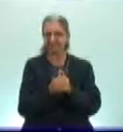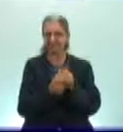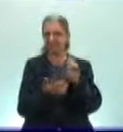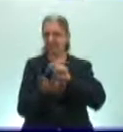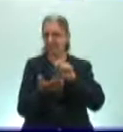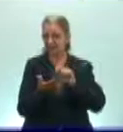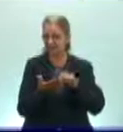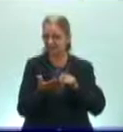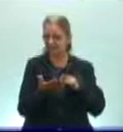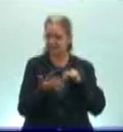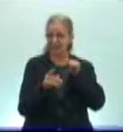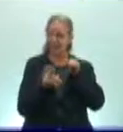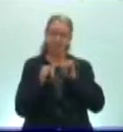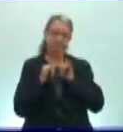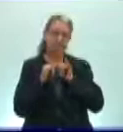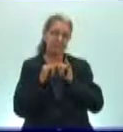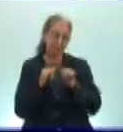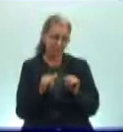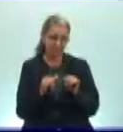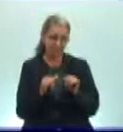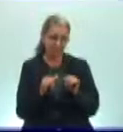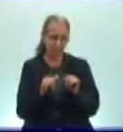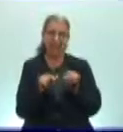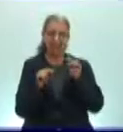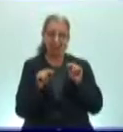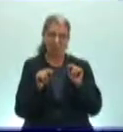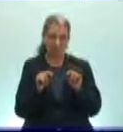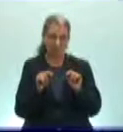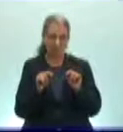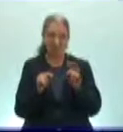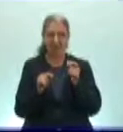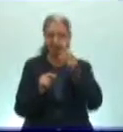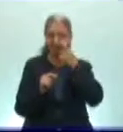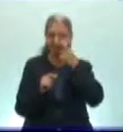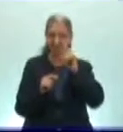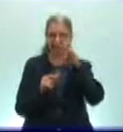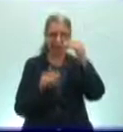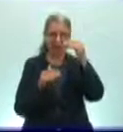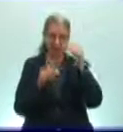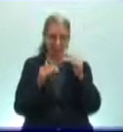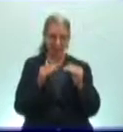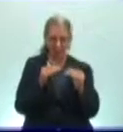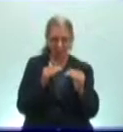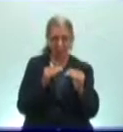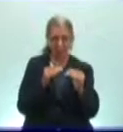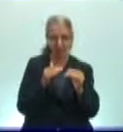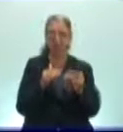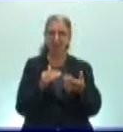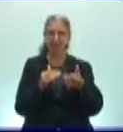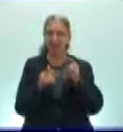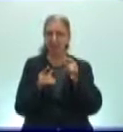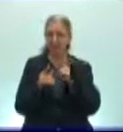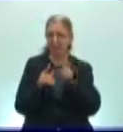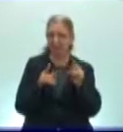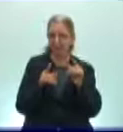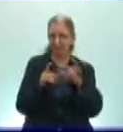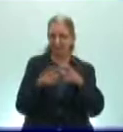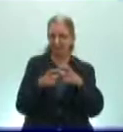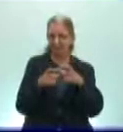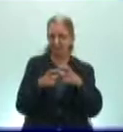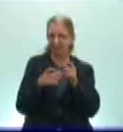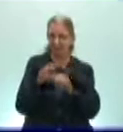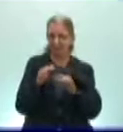Anota esta información que aparece al final. A medida que la circunferencia es mayor, se hace